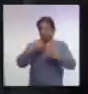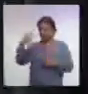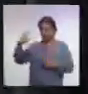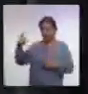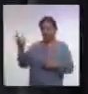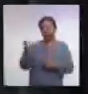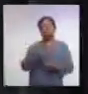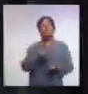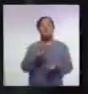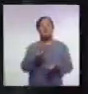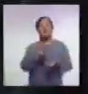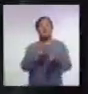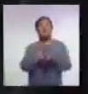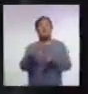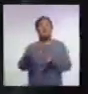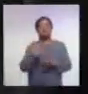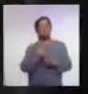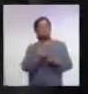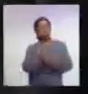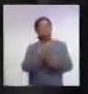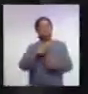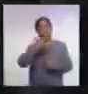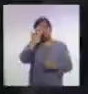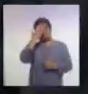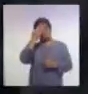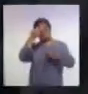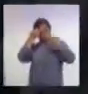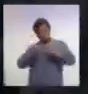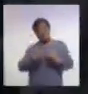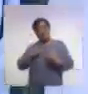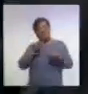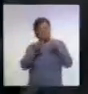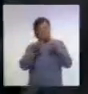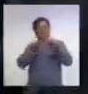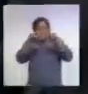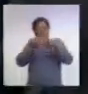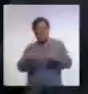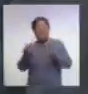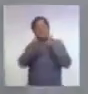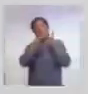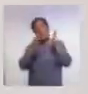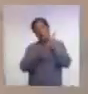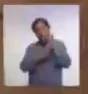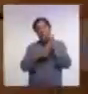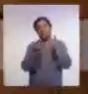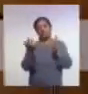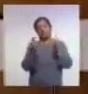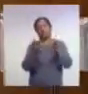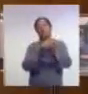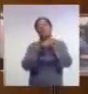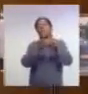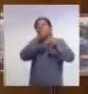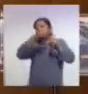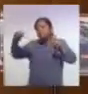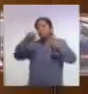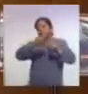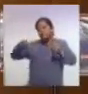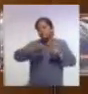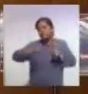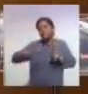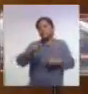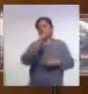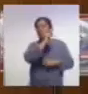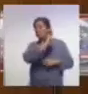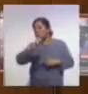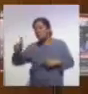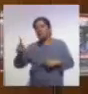donde demostraron contar con los conocimientos necesarios sobre los reglamentos que norman la operación de las oficialías. Ahorita, en esta ocasión,